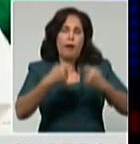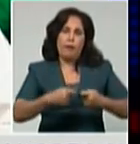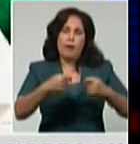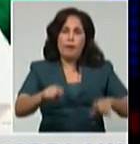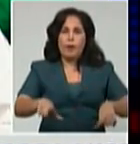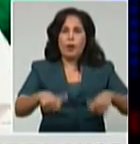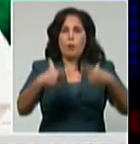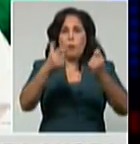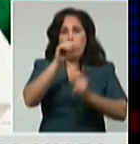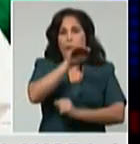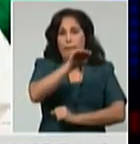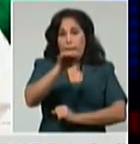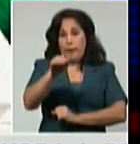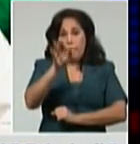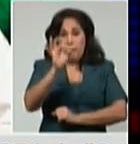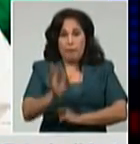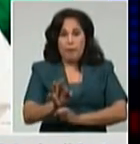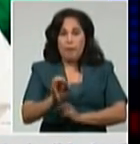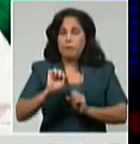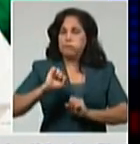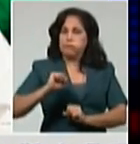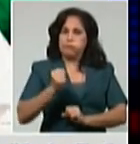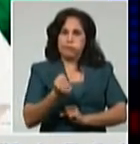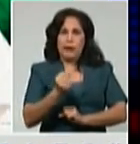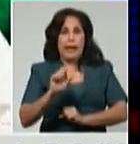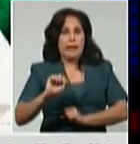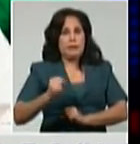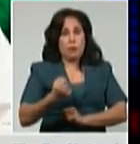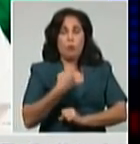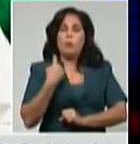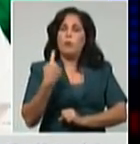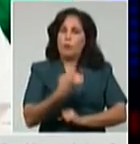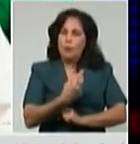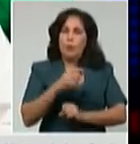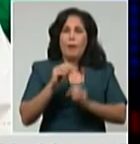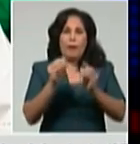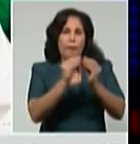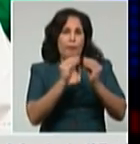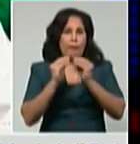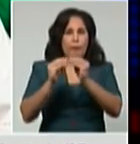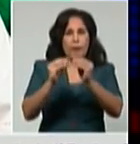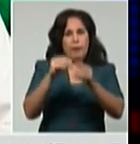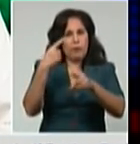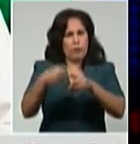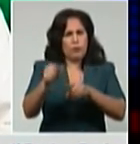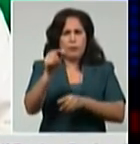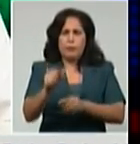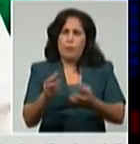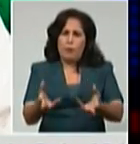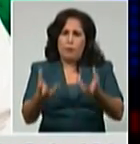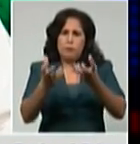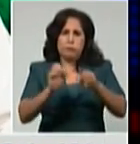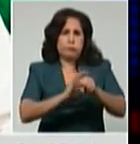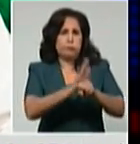las medidas de restricción que se le exige para evitar el contagio de otras personas.